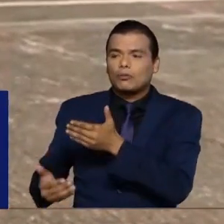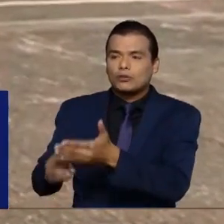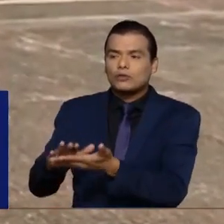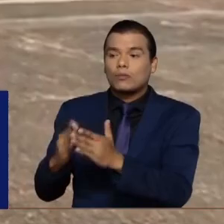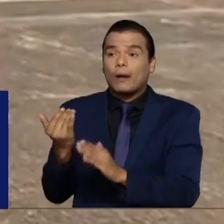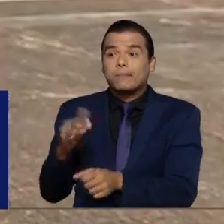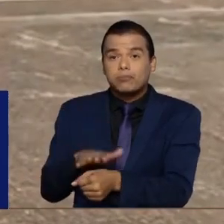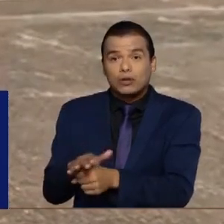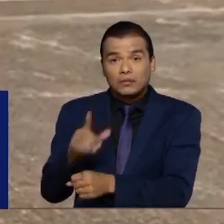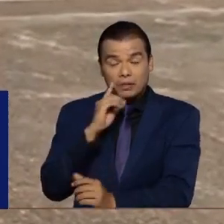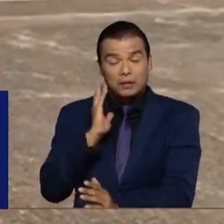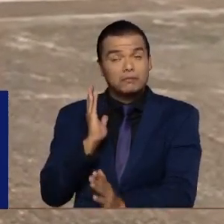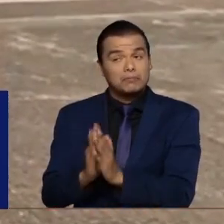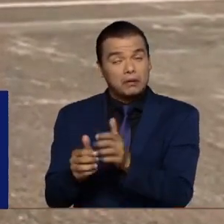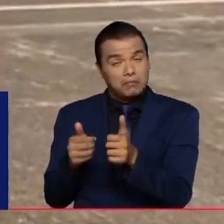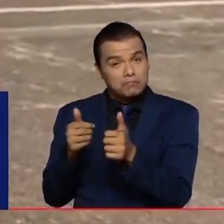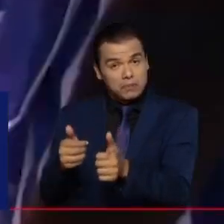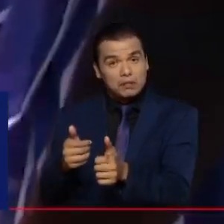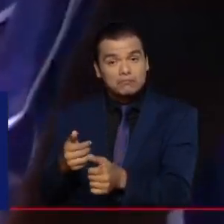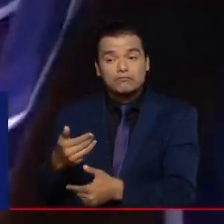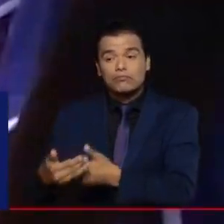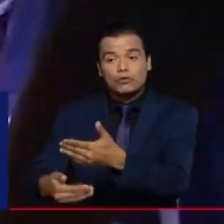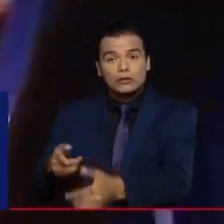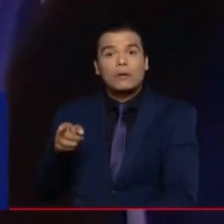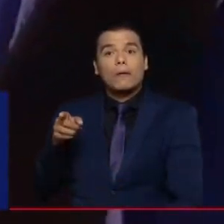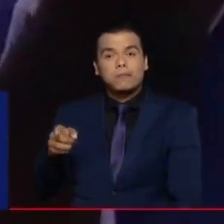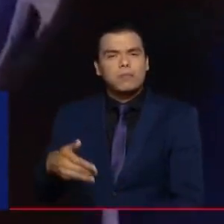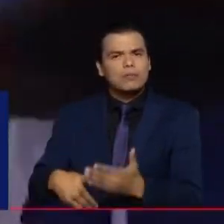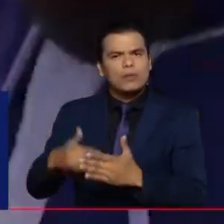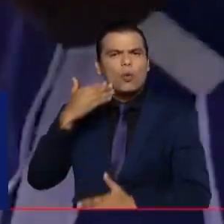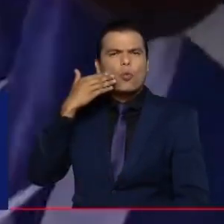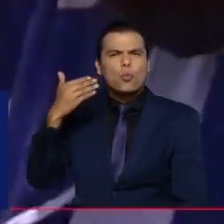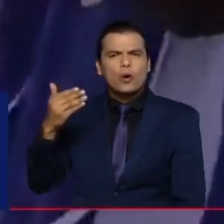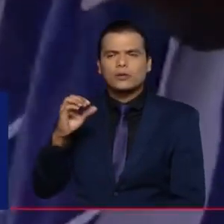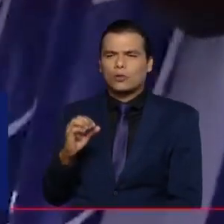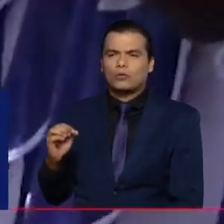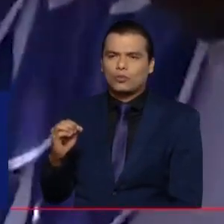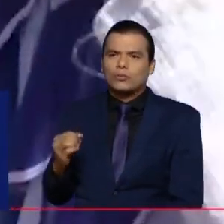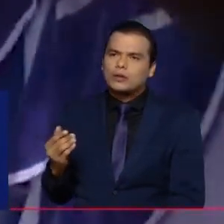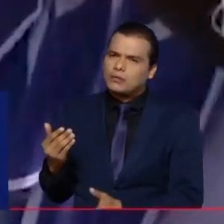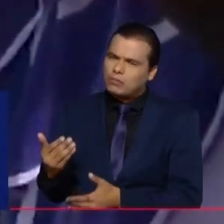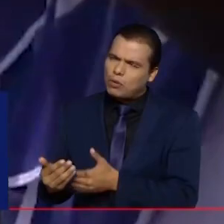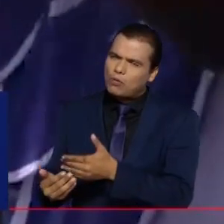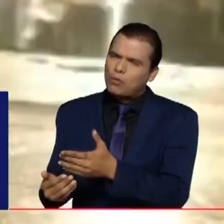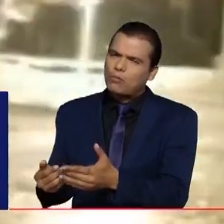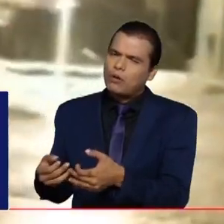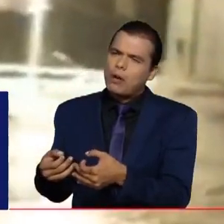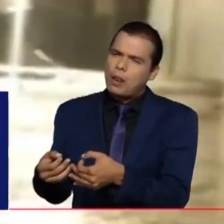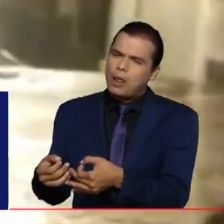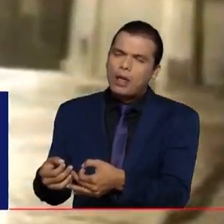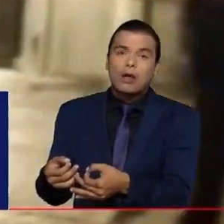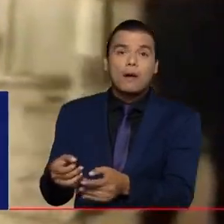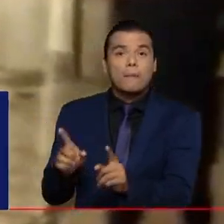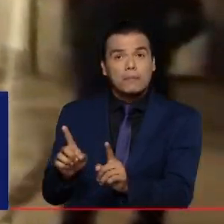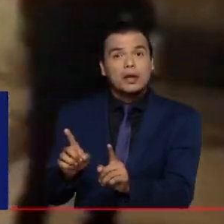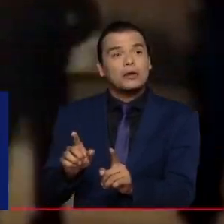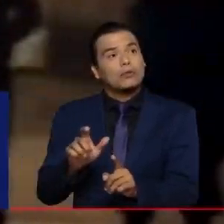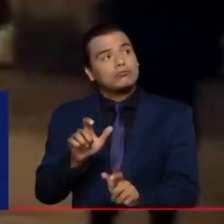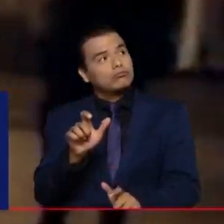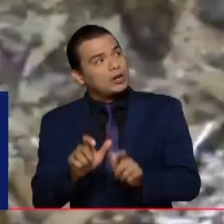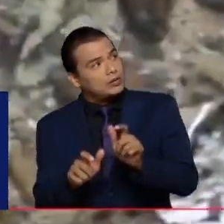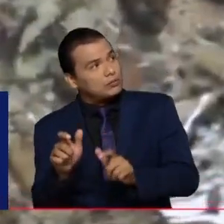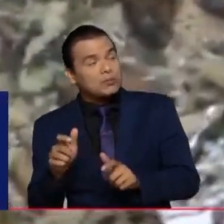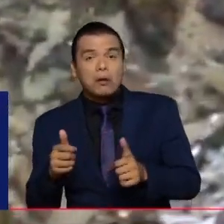se adelanta en el puerto desde el pasado mes de octubre. Aunque el proceso ha sido lento, ya se ven los resultados. La ciudadanía ha pasado de